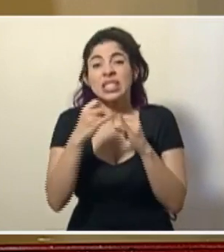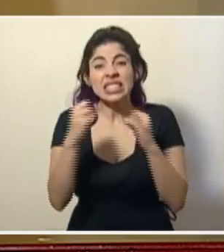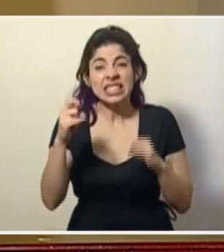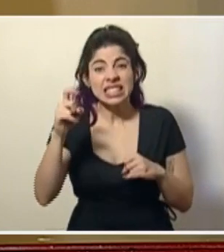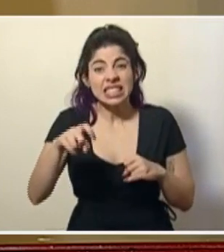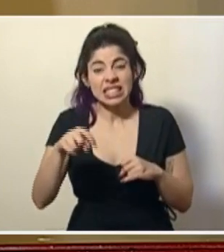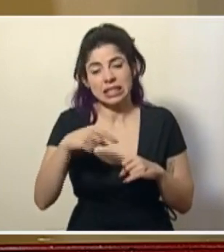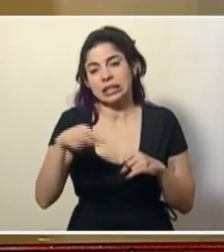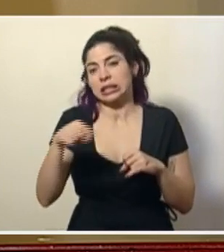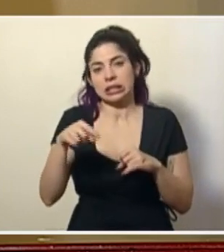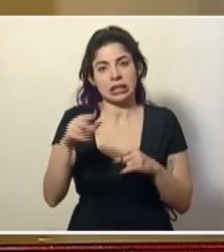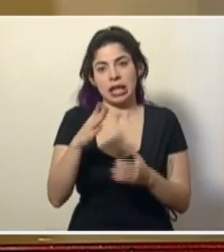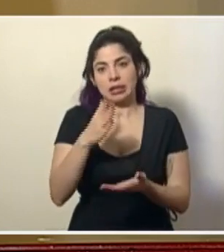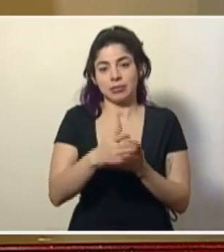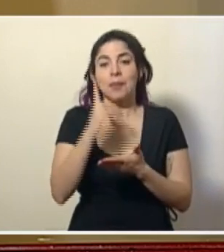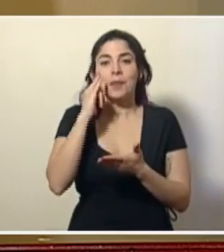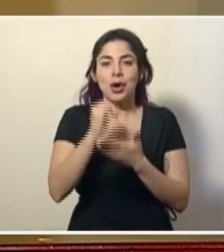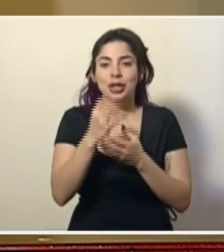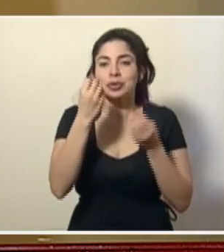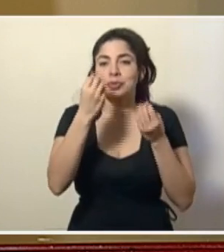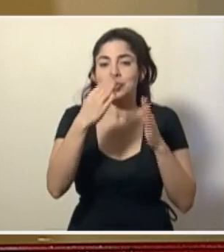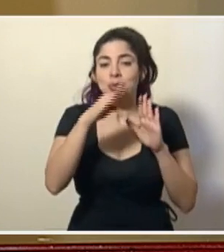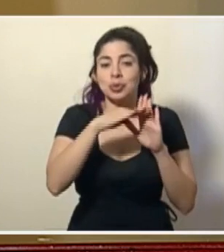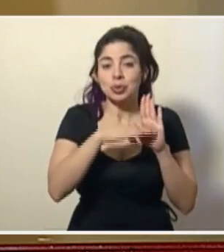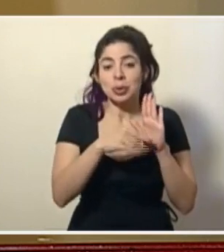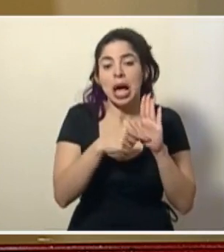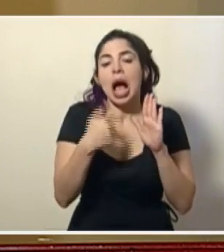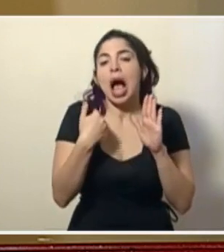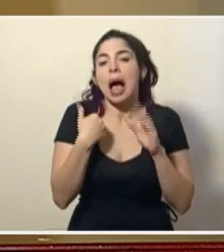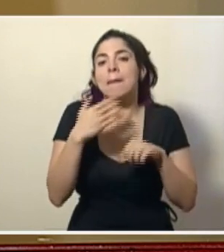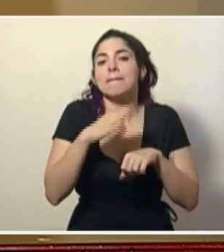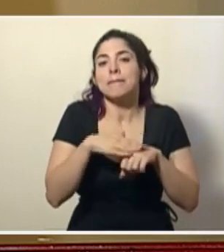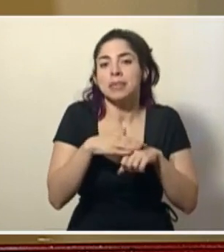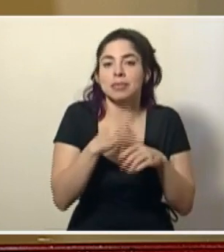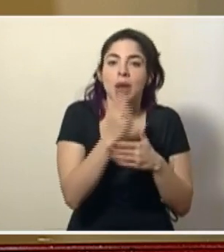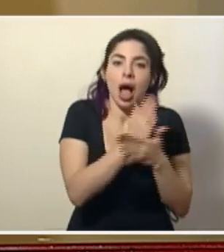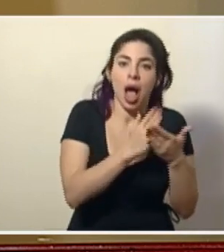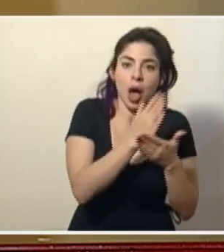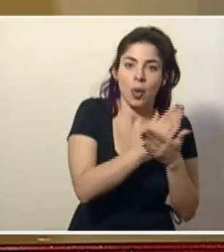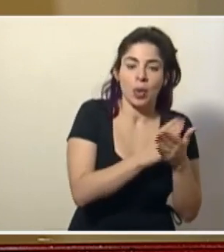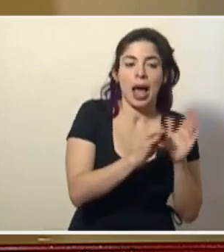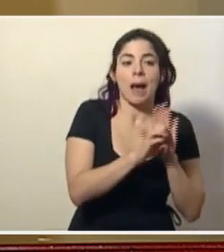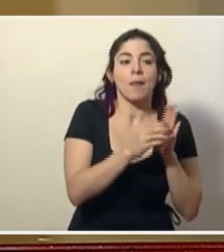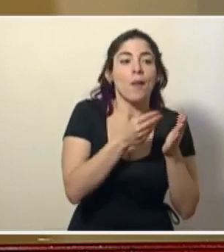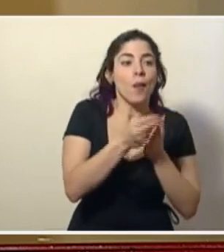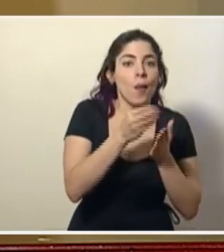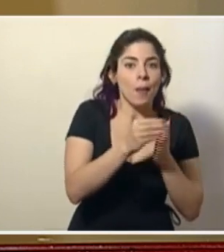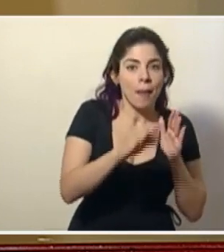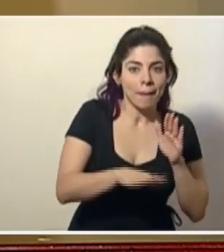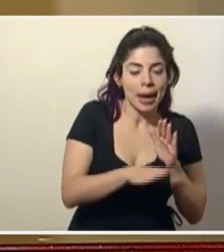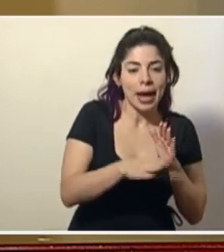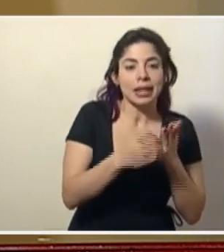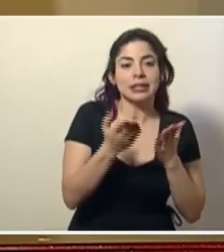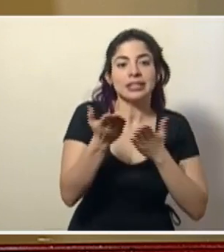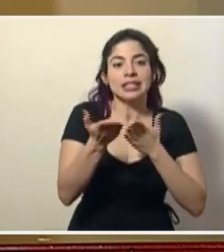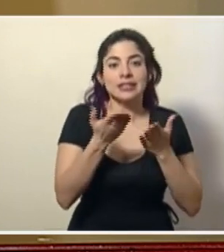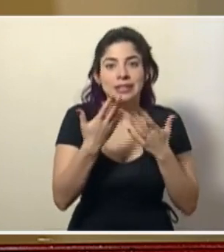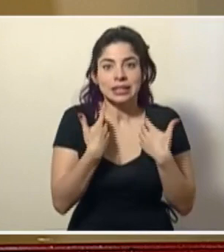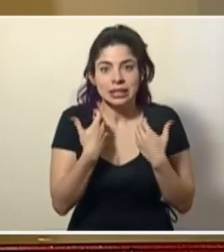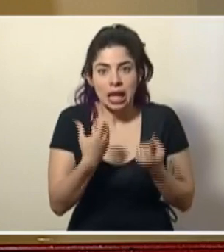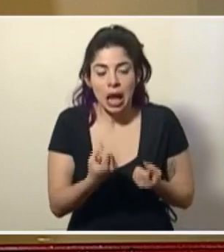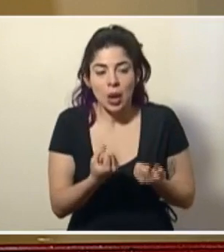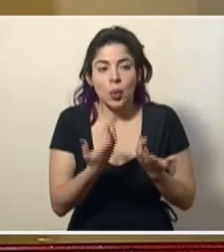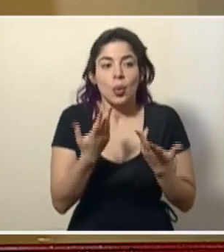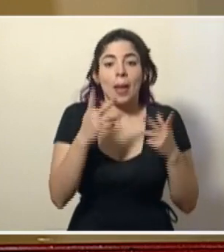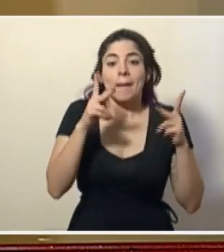se crearon múltiples excepciones, desde el aprovisionamiento básico, la atención de servicios de salud,